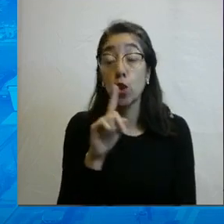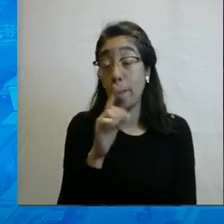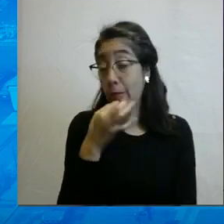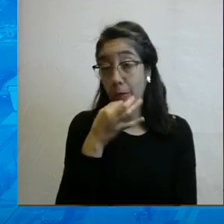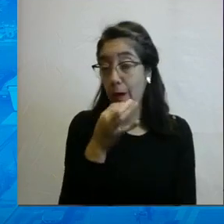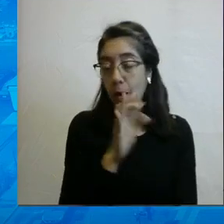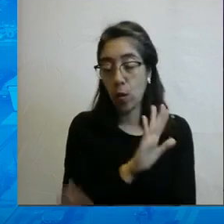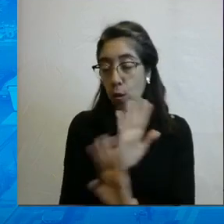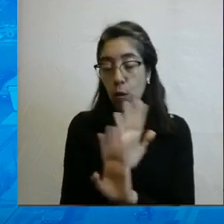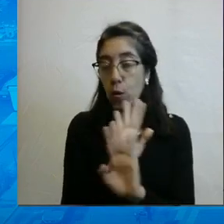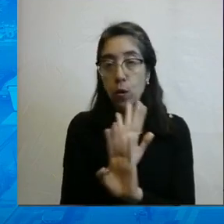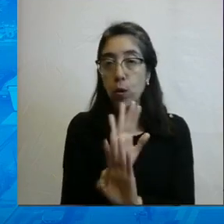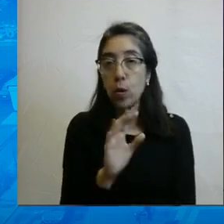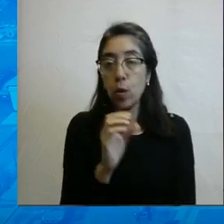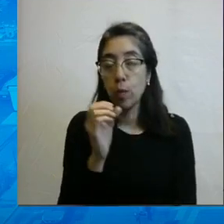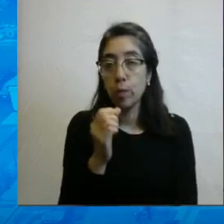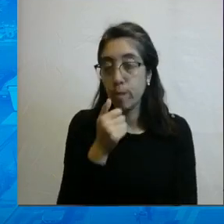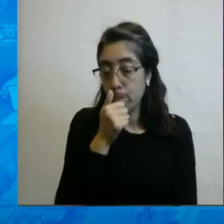la dirección, ¿ya?